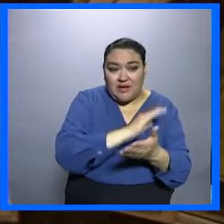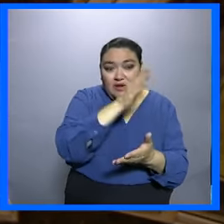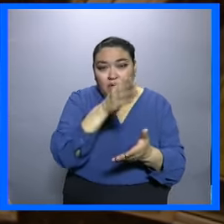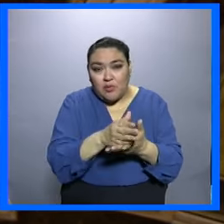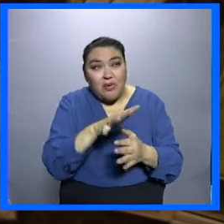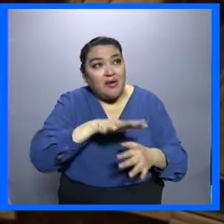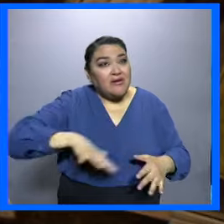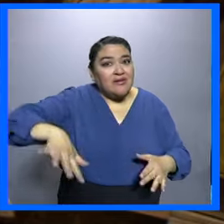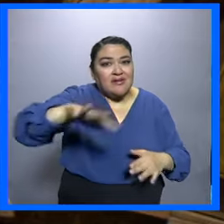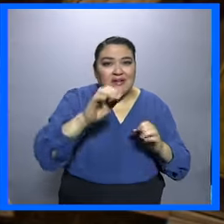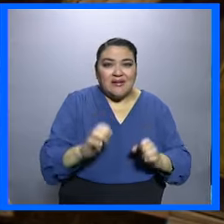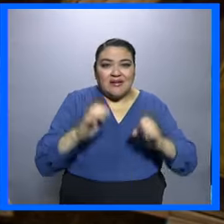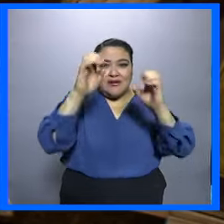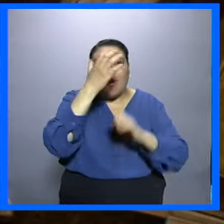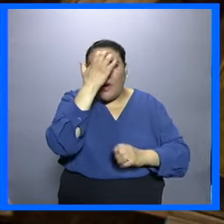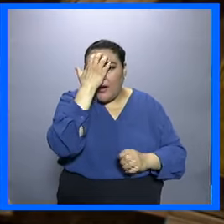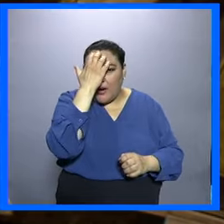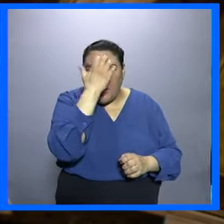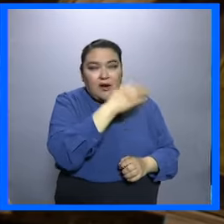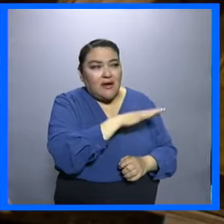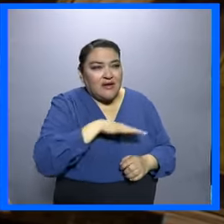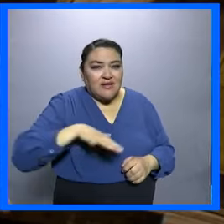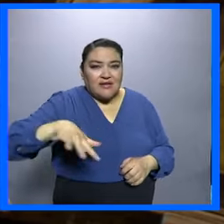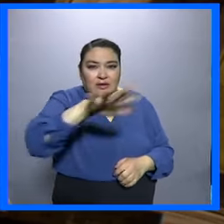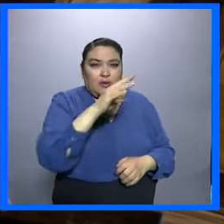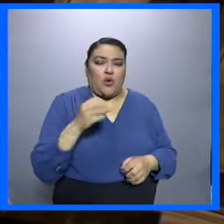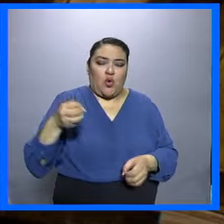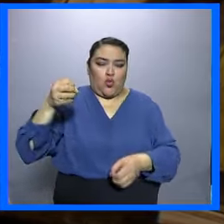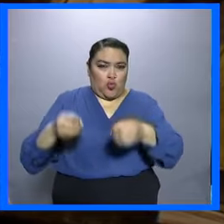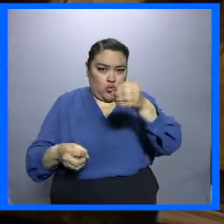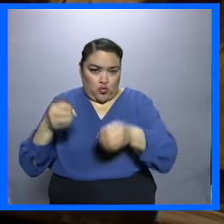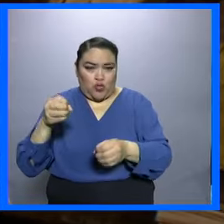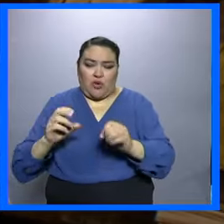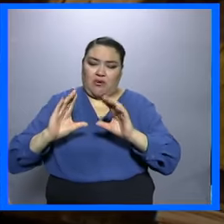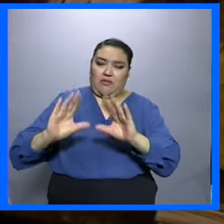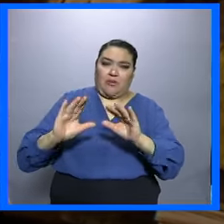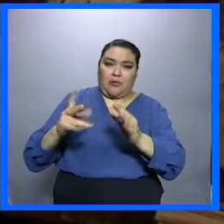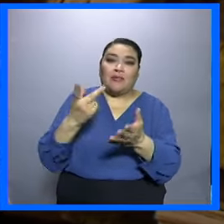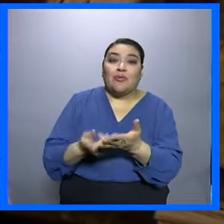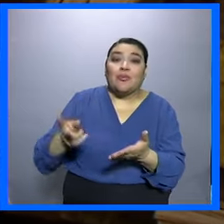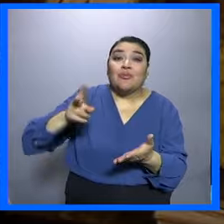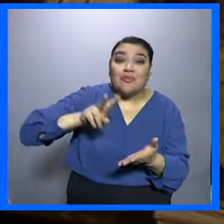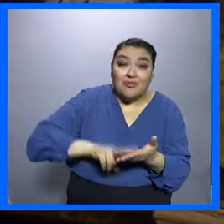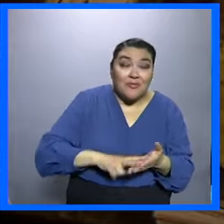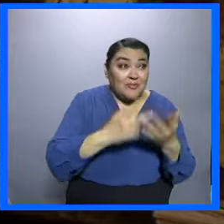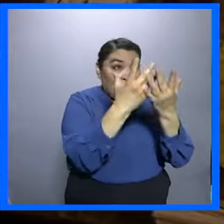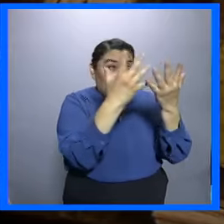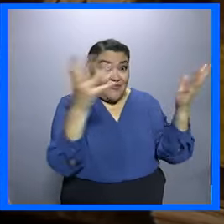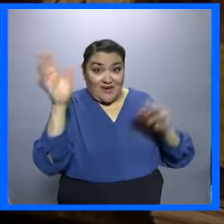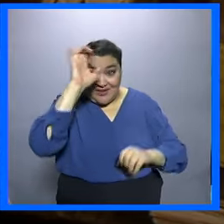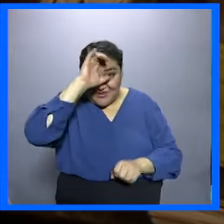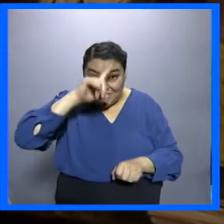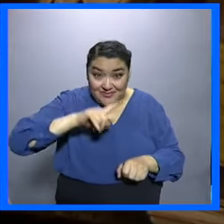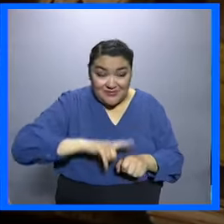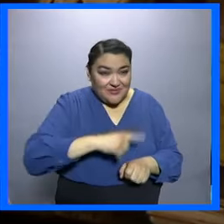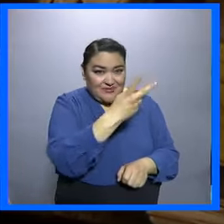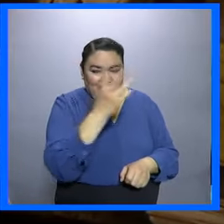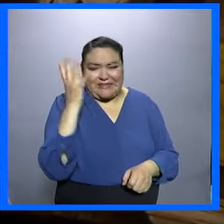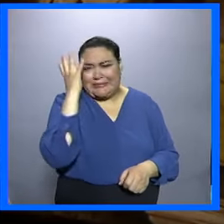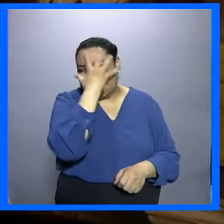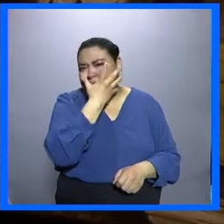conocer la institución, no solamente en la parte jurisdiccional, académica, sino también el gran acervo que tenemos. Tenemos